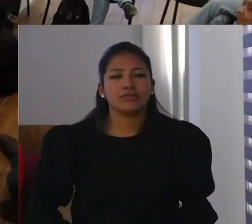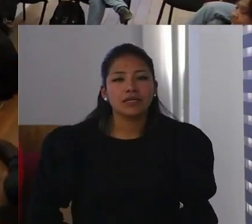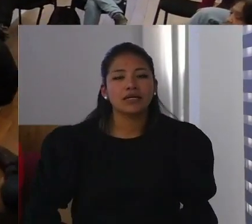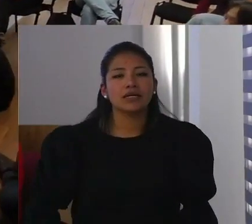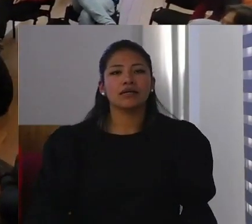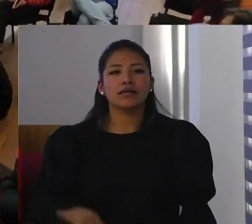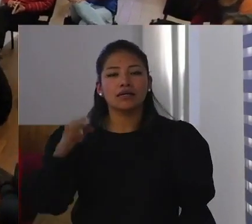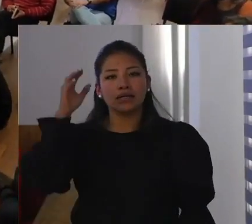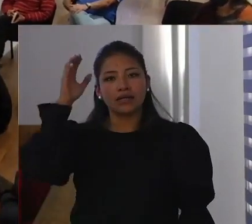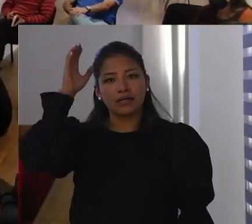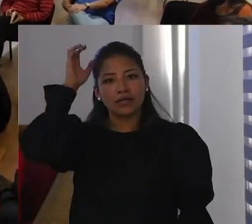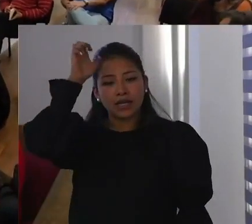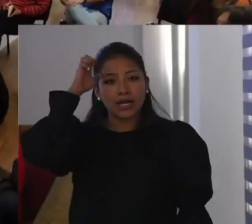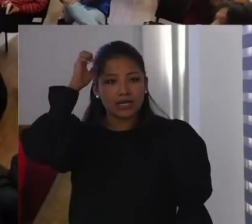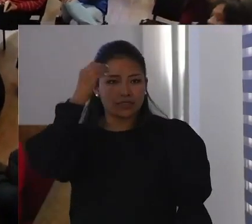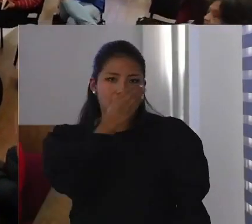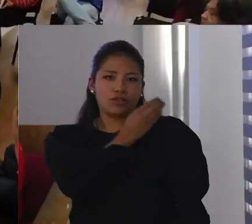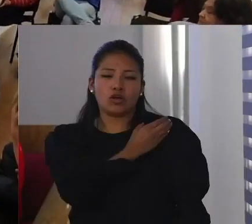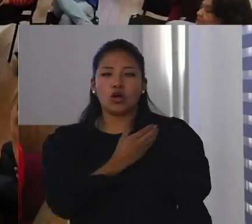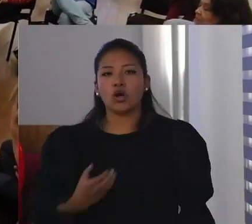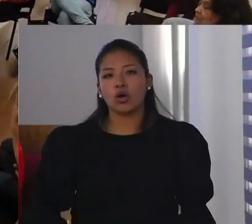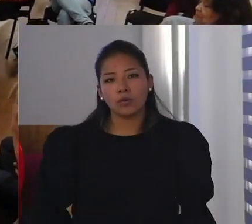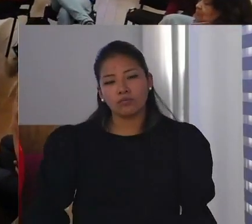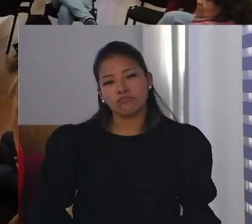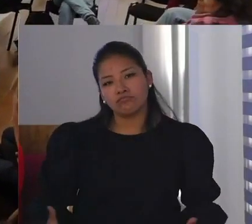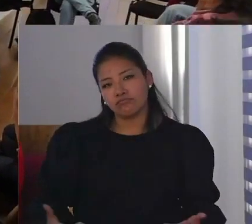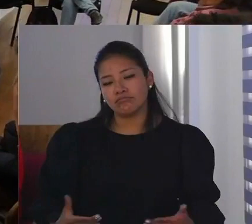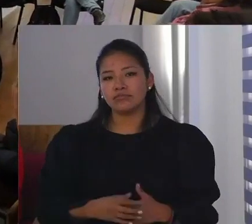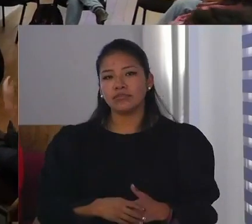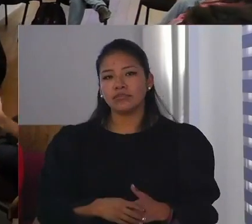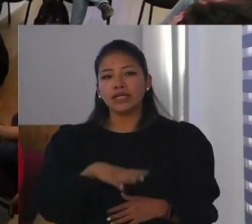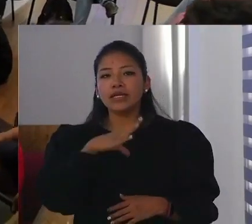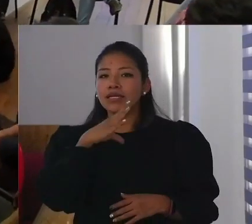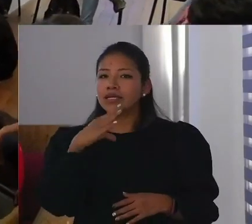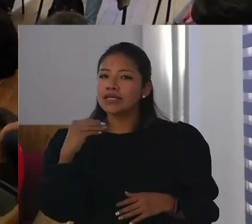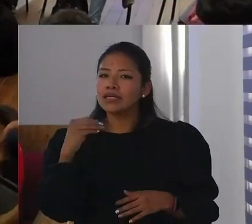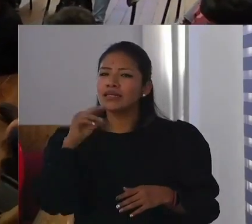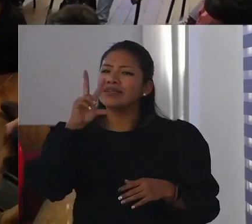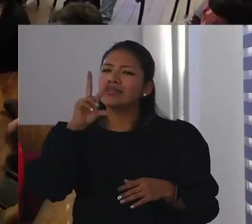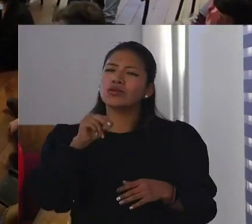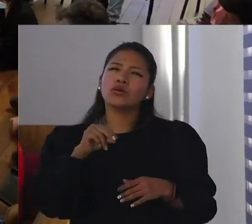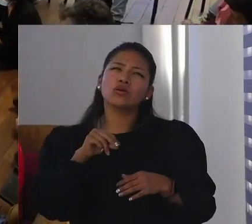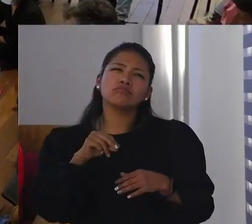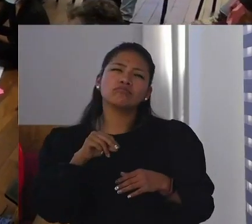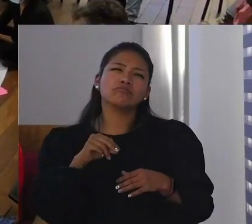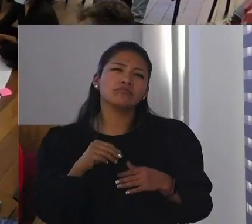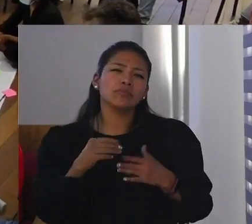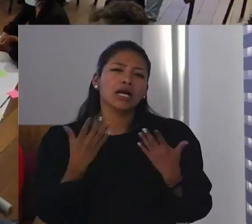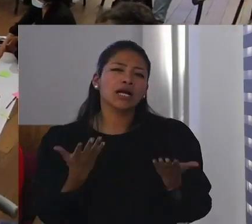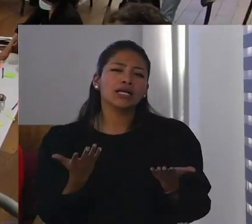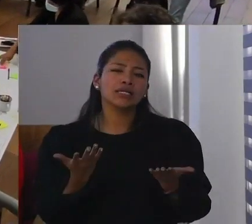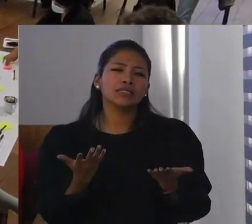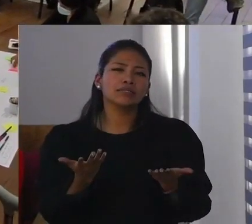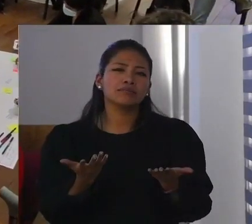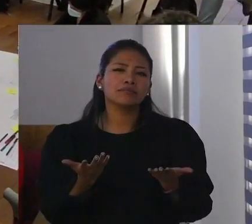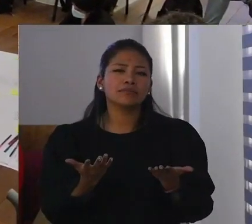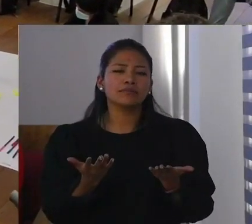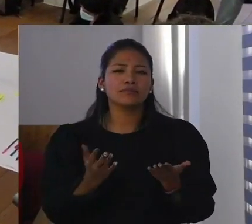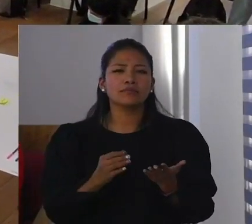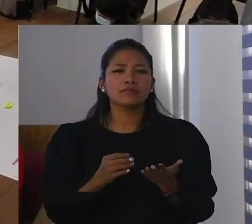de gobernación no las gobernaciones y no es que exista un Me parece que más que